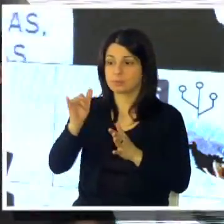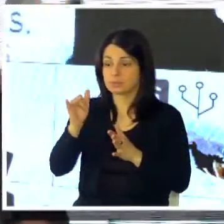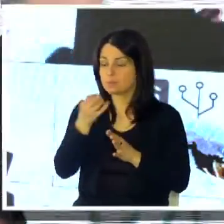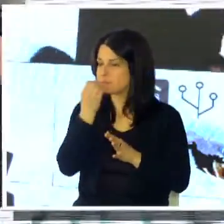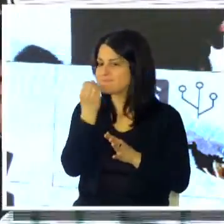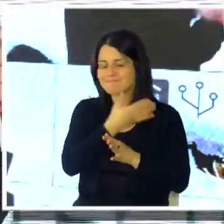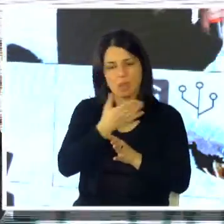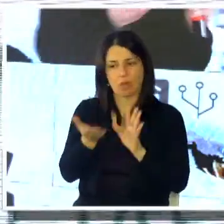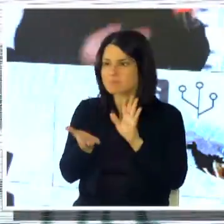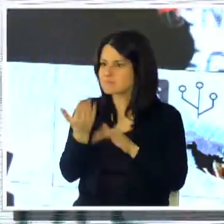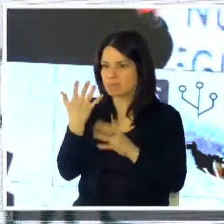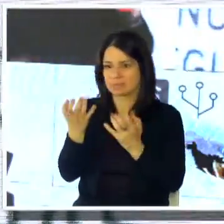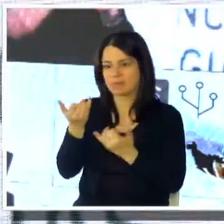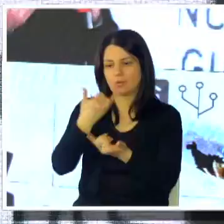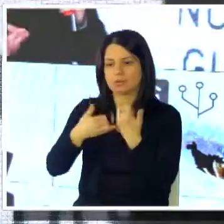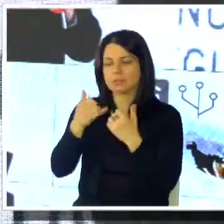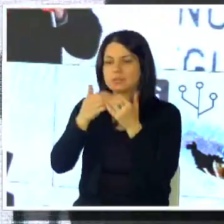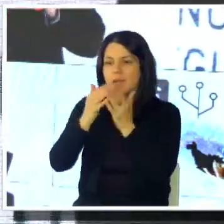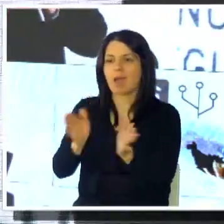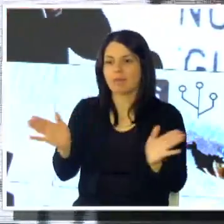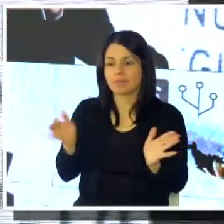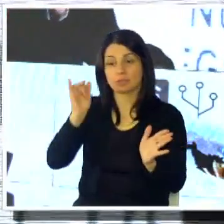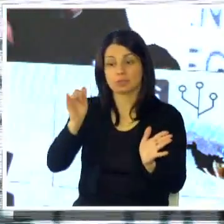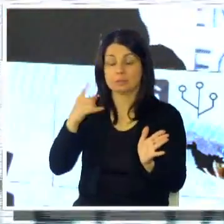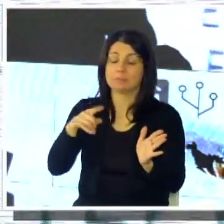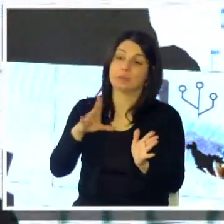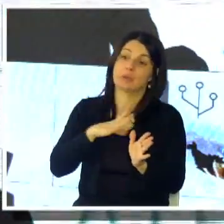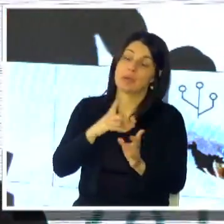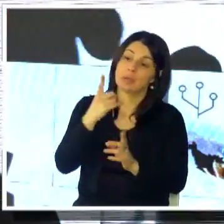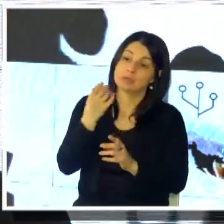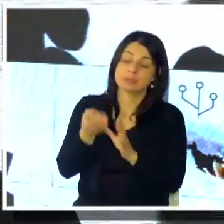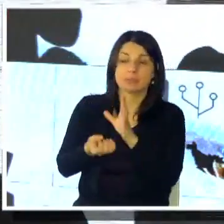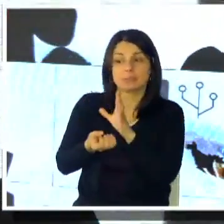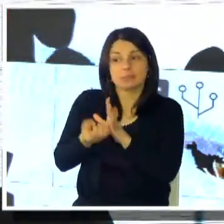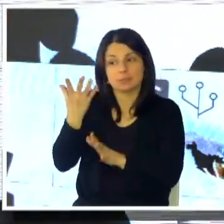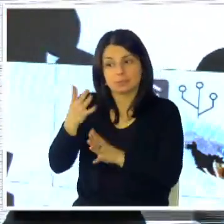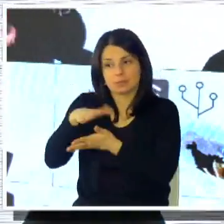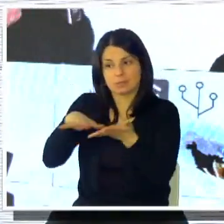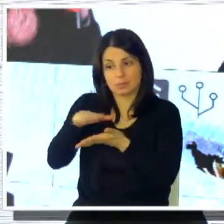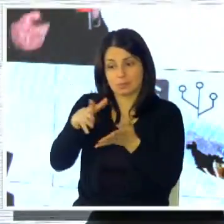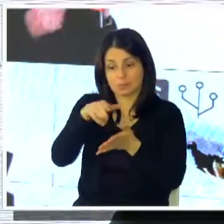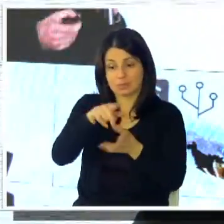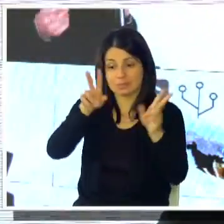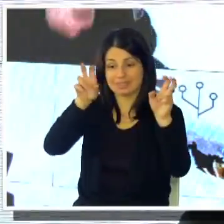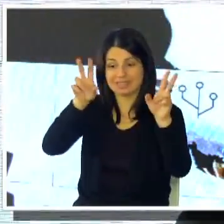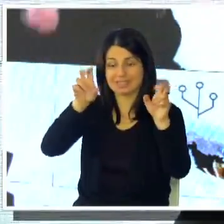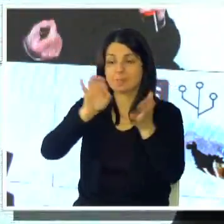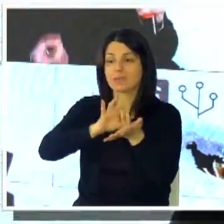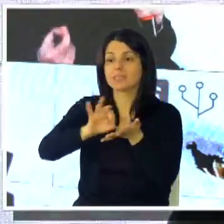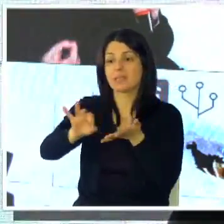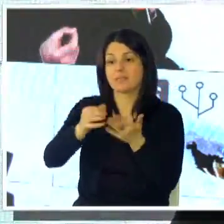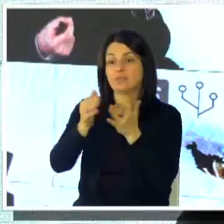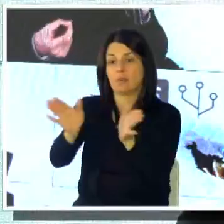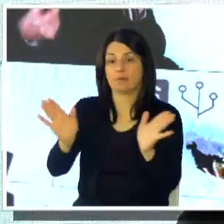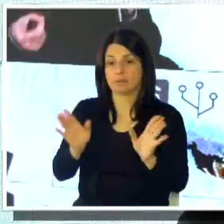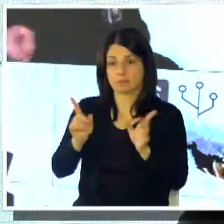mejores datos abiertos, sí. Pero hay un jugador nuevo, entre comillas, en todo esto, que es el tema de servicios